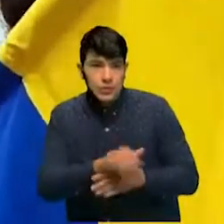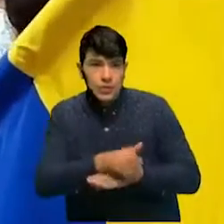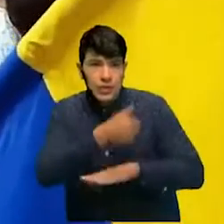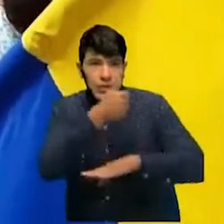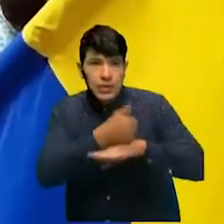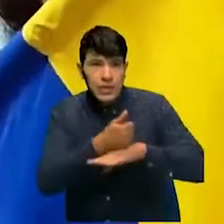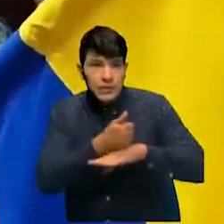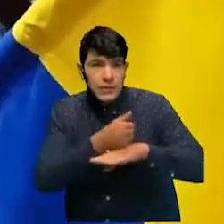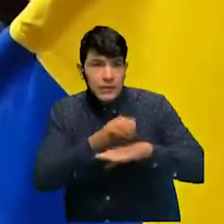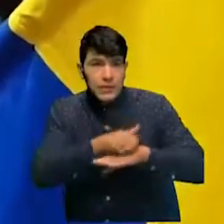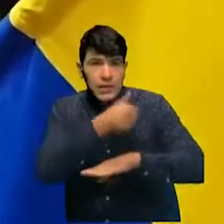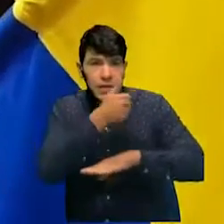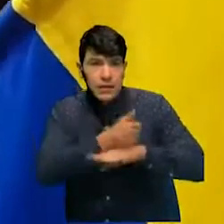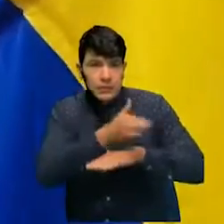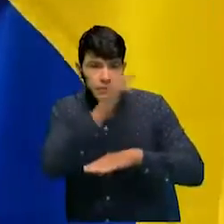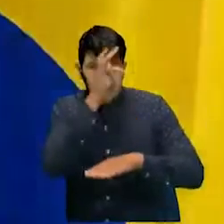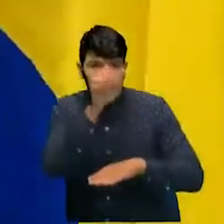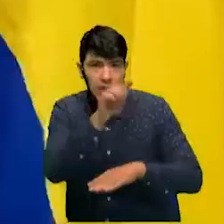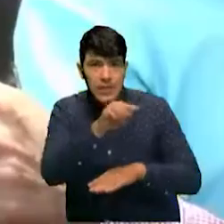Cruz cerrarla y